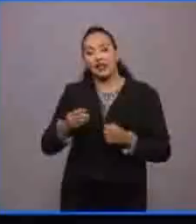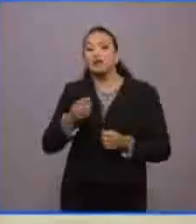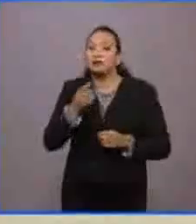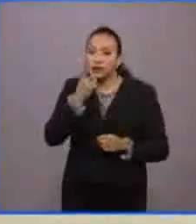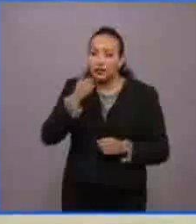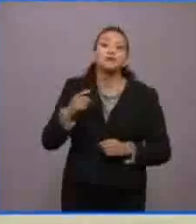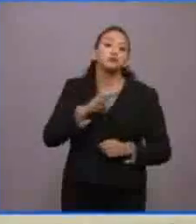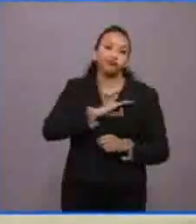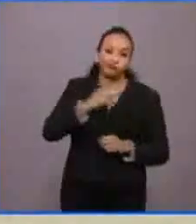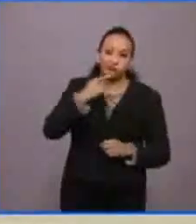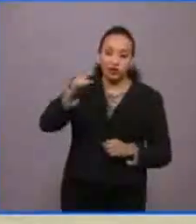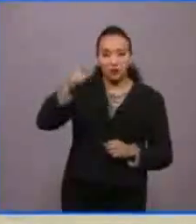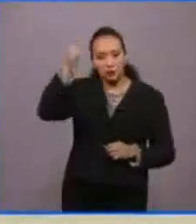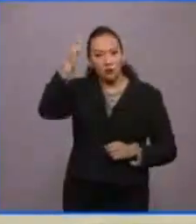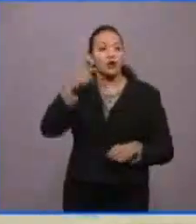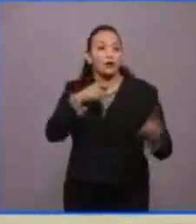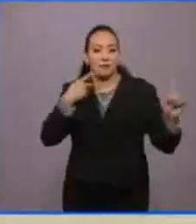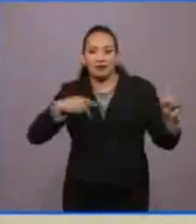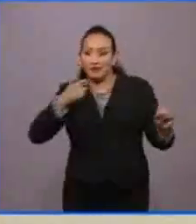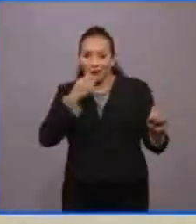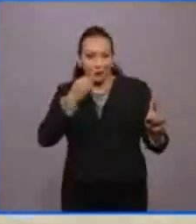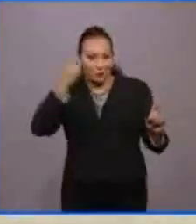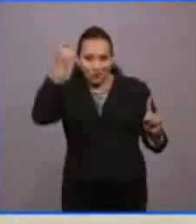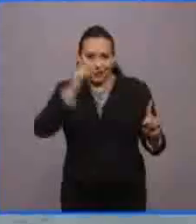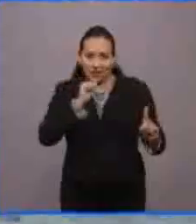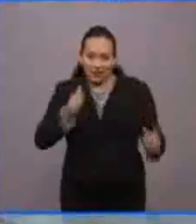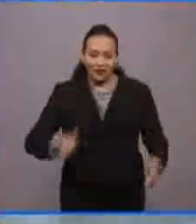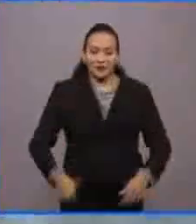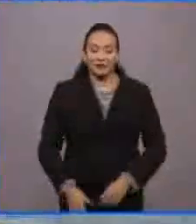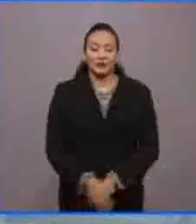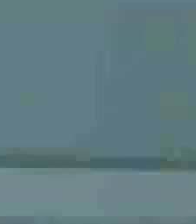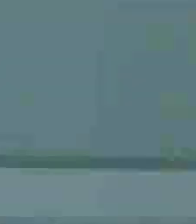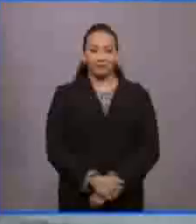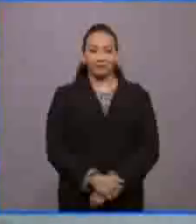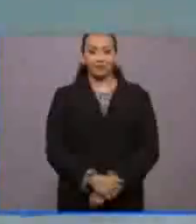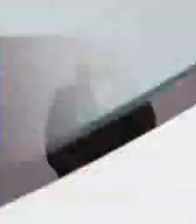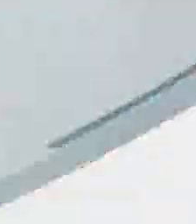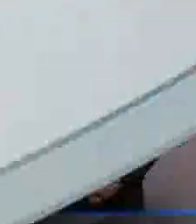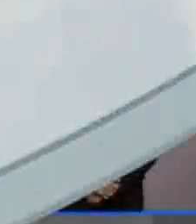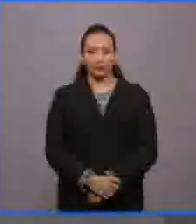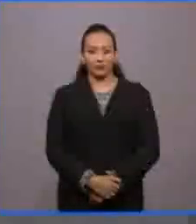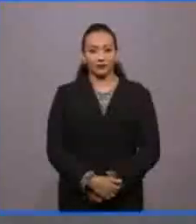adeudos en los que ha incurrido la persona deudora alimentaria.